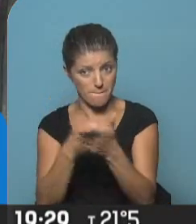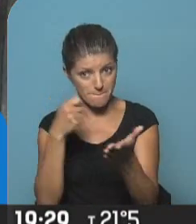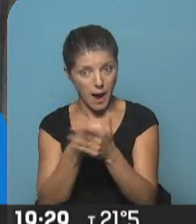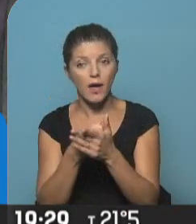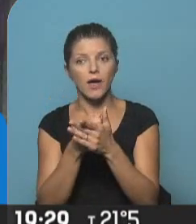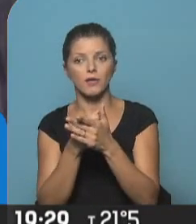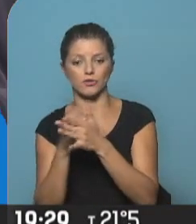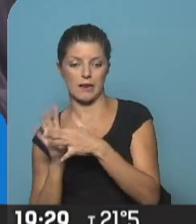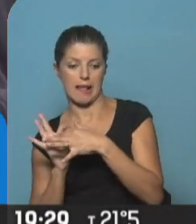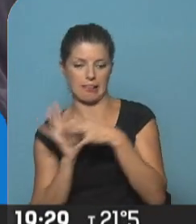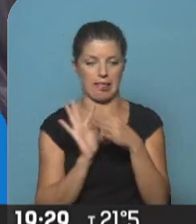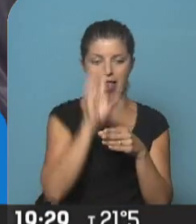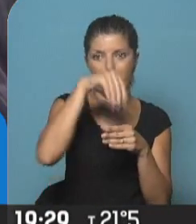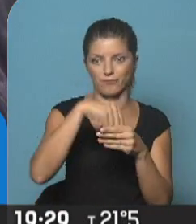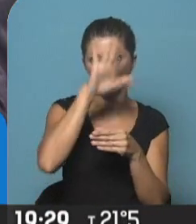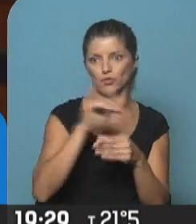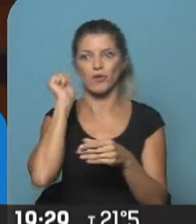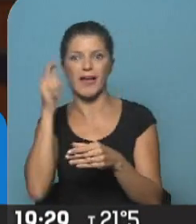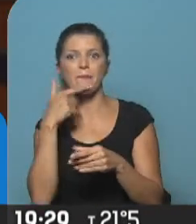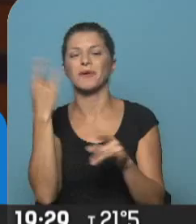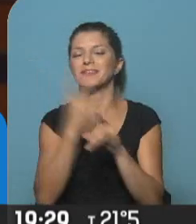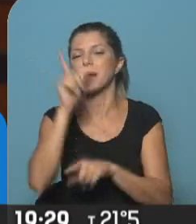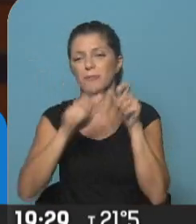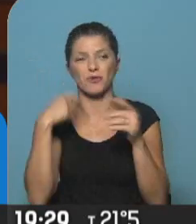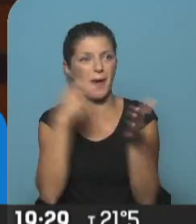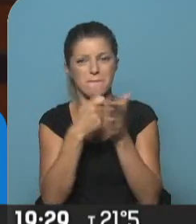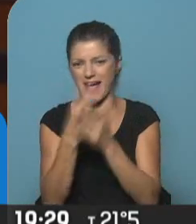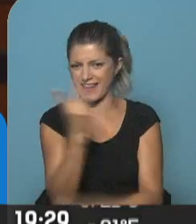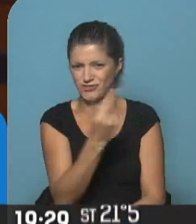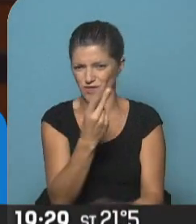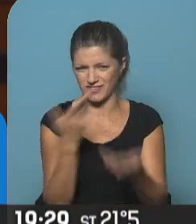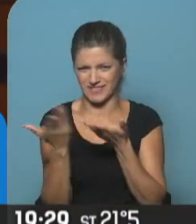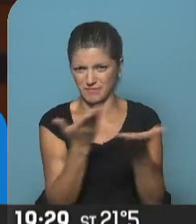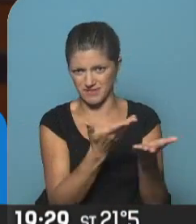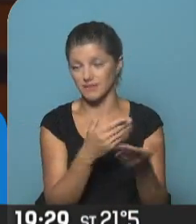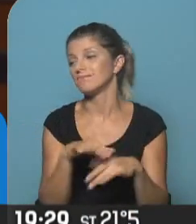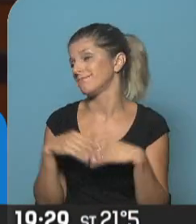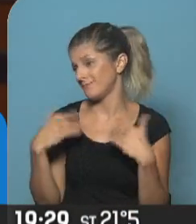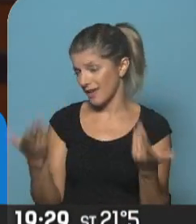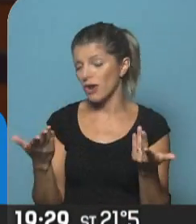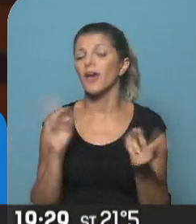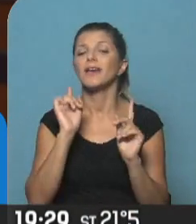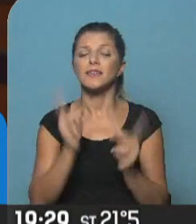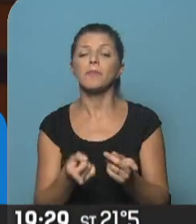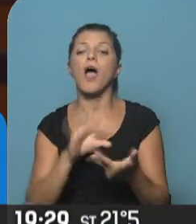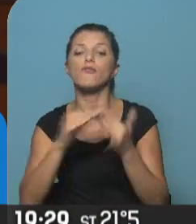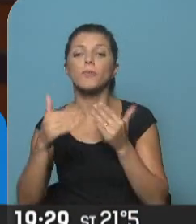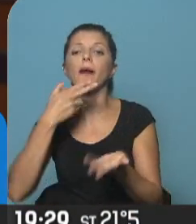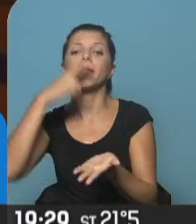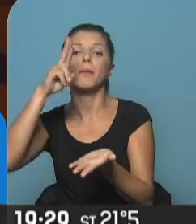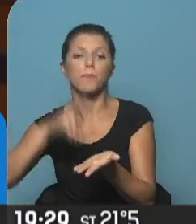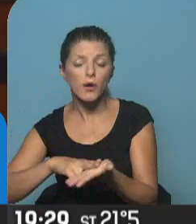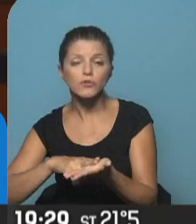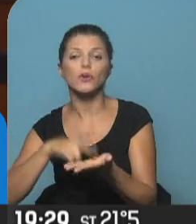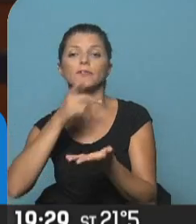la luz o el gas porque eso la gente siempre lo paga. Exactamente, porque era una manera también de bajar la elusión impositiva o el atraso en el